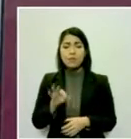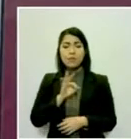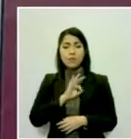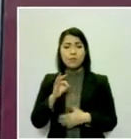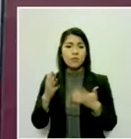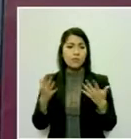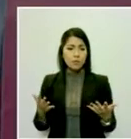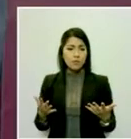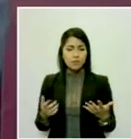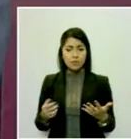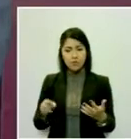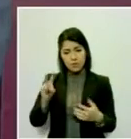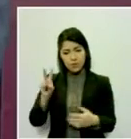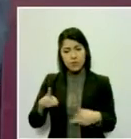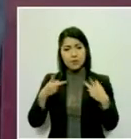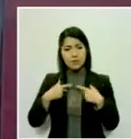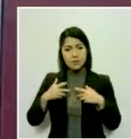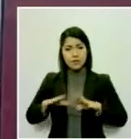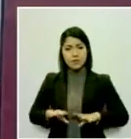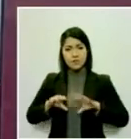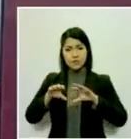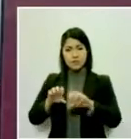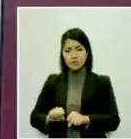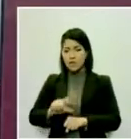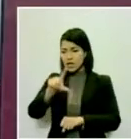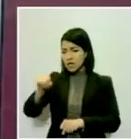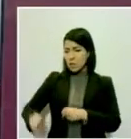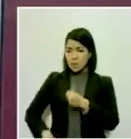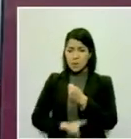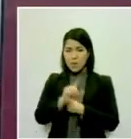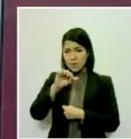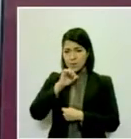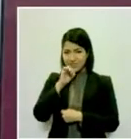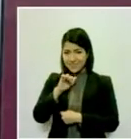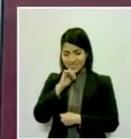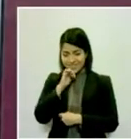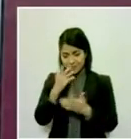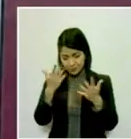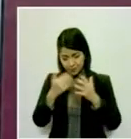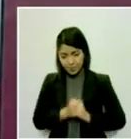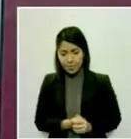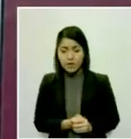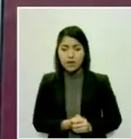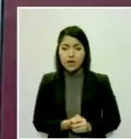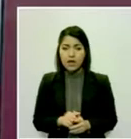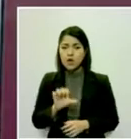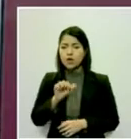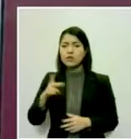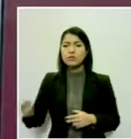de... en este sentido, ya de sujeción a proceso. La otra pregunta era de...